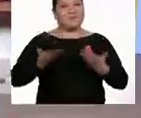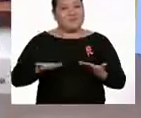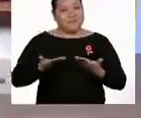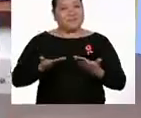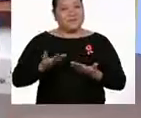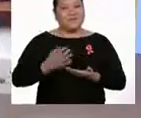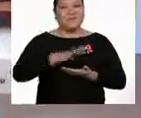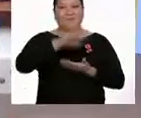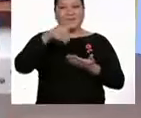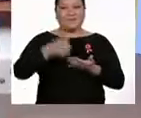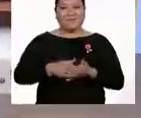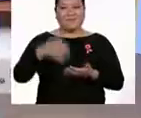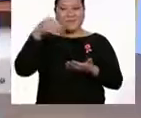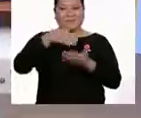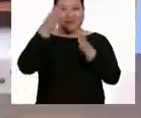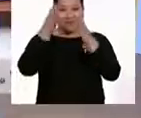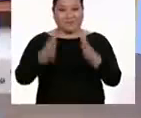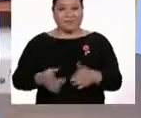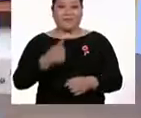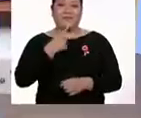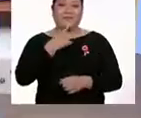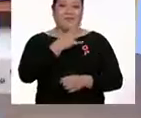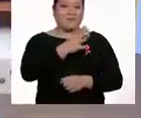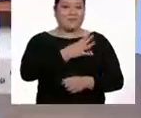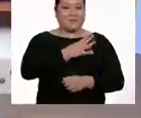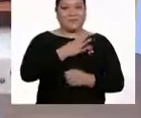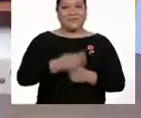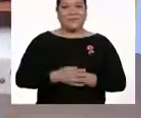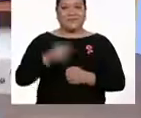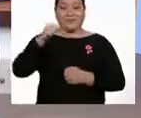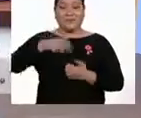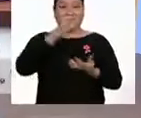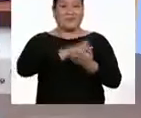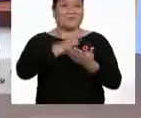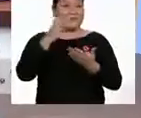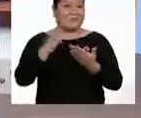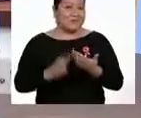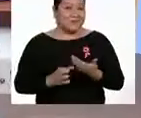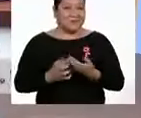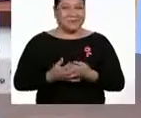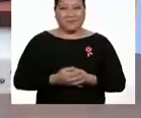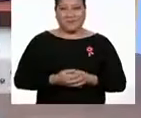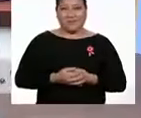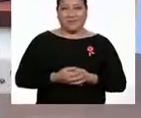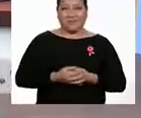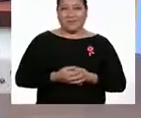Bienvenidas y bienvenidos estudiantes de cuarto de secundaria a su programa.